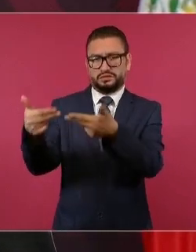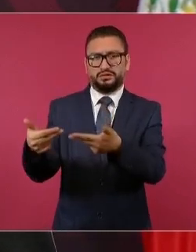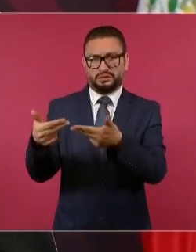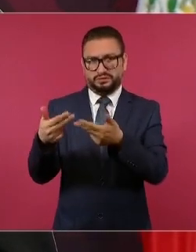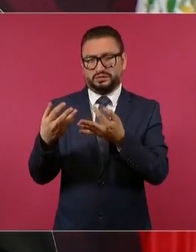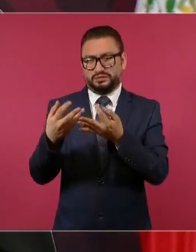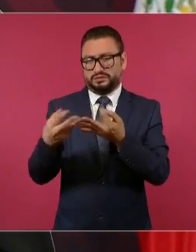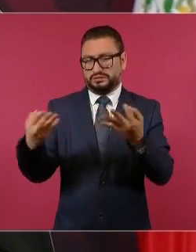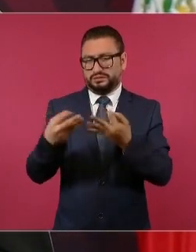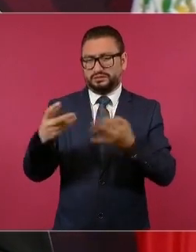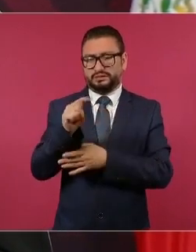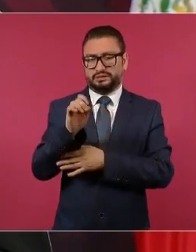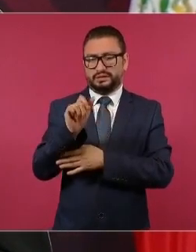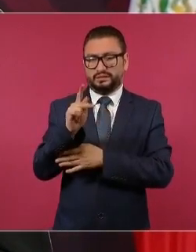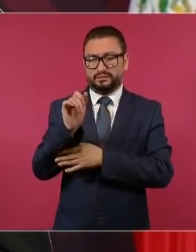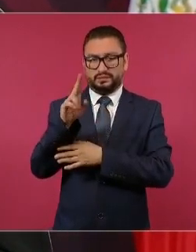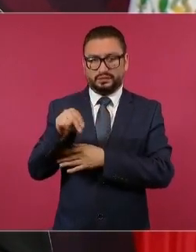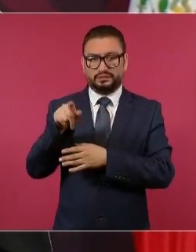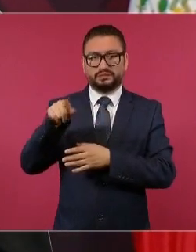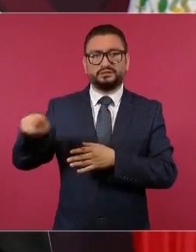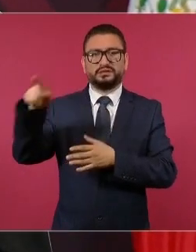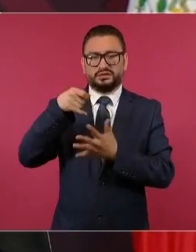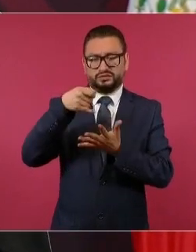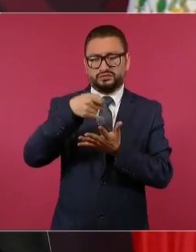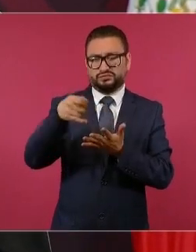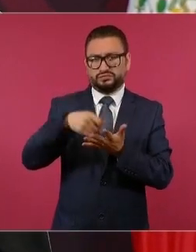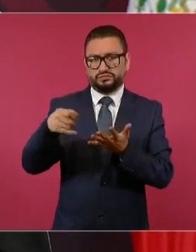Teapa y sembraron cacao